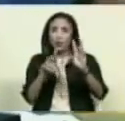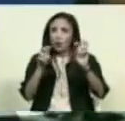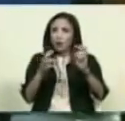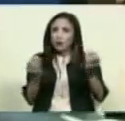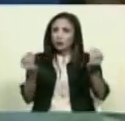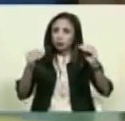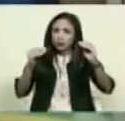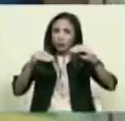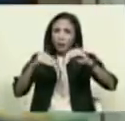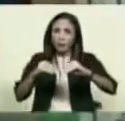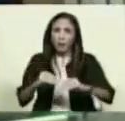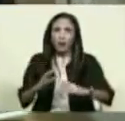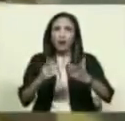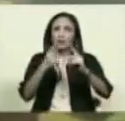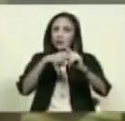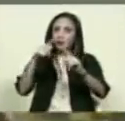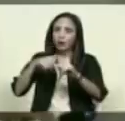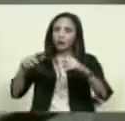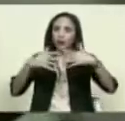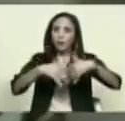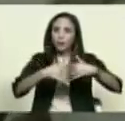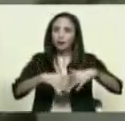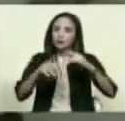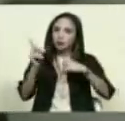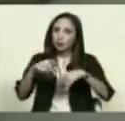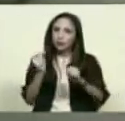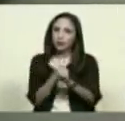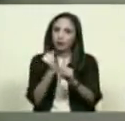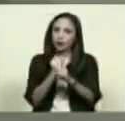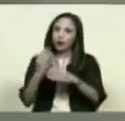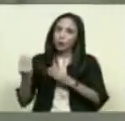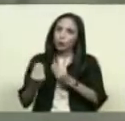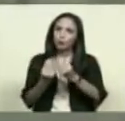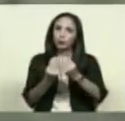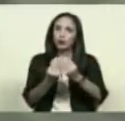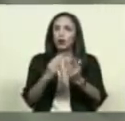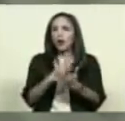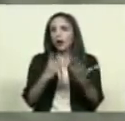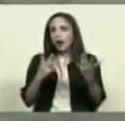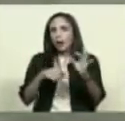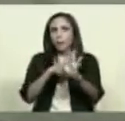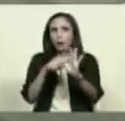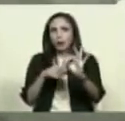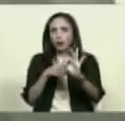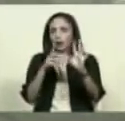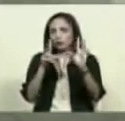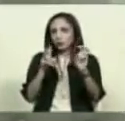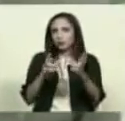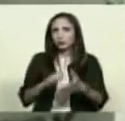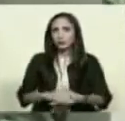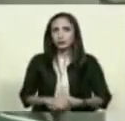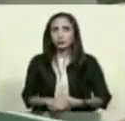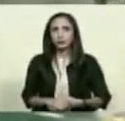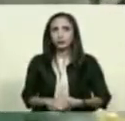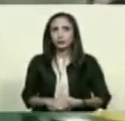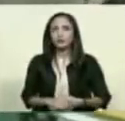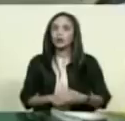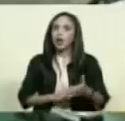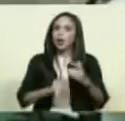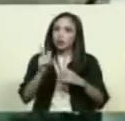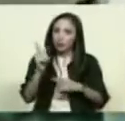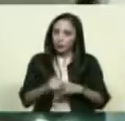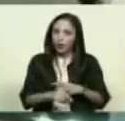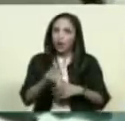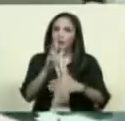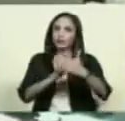en PDVSA, como en Pequiven, como en la CBG, que este sea un equipo ícono de este proyecto. También tenemos otros tres proyectos que, bueno, que